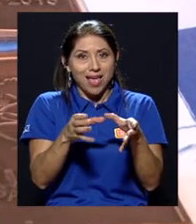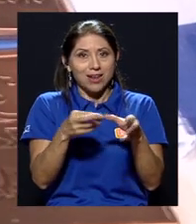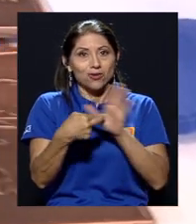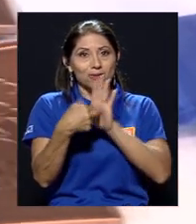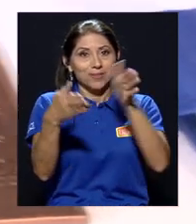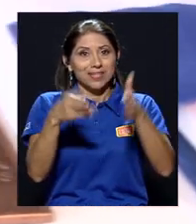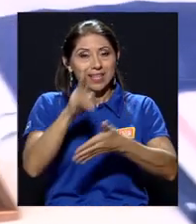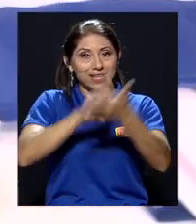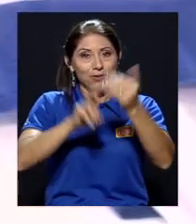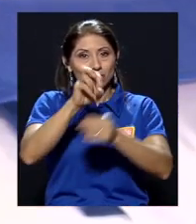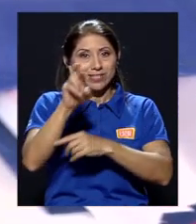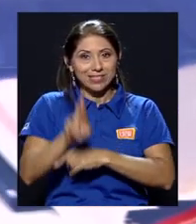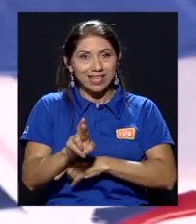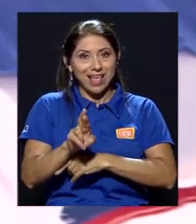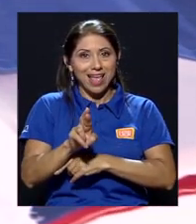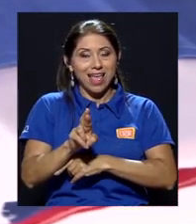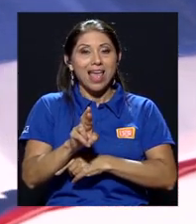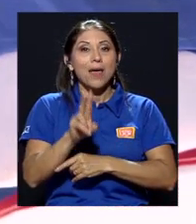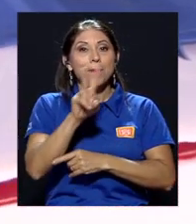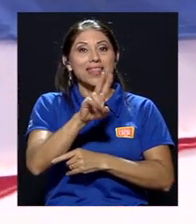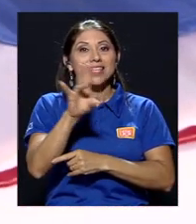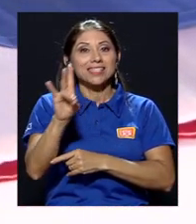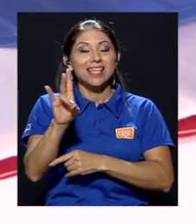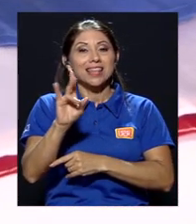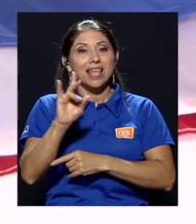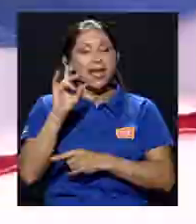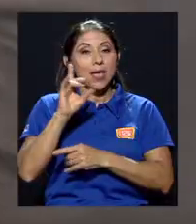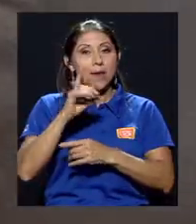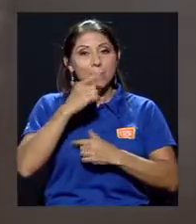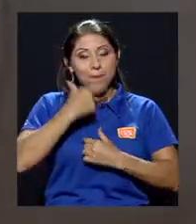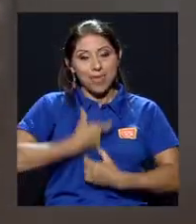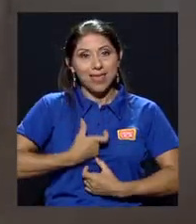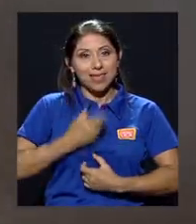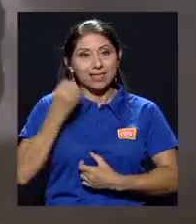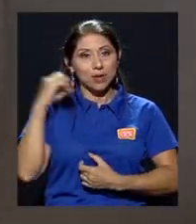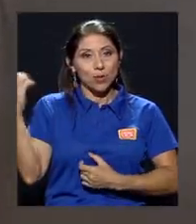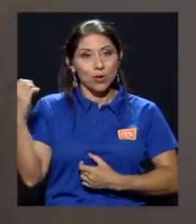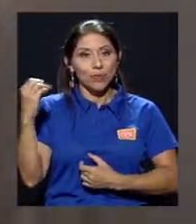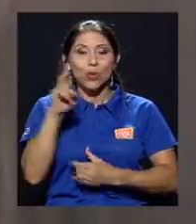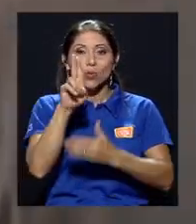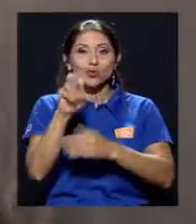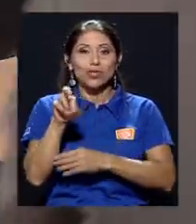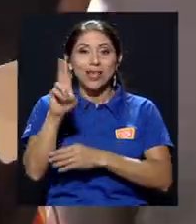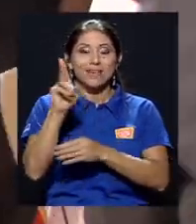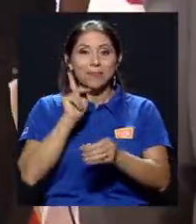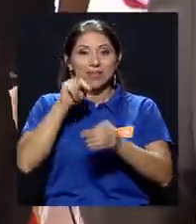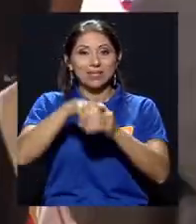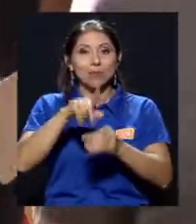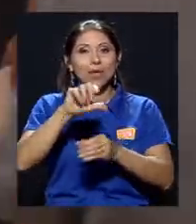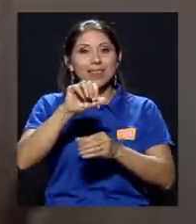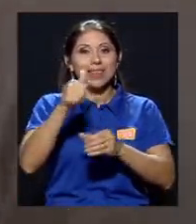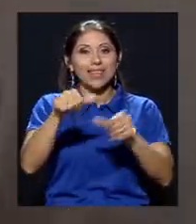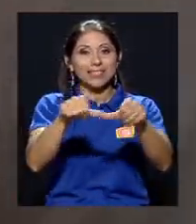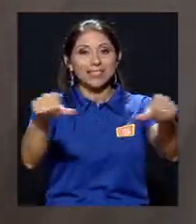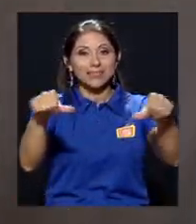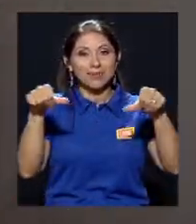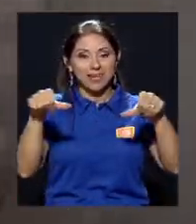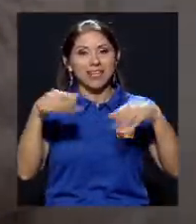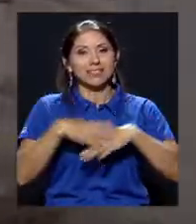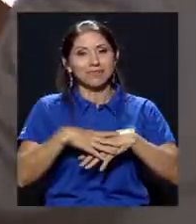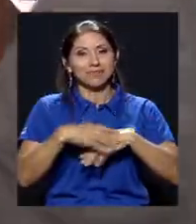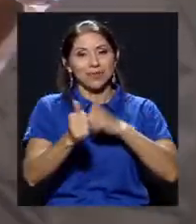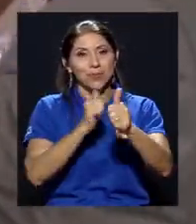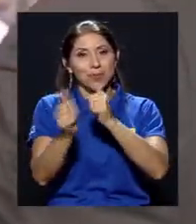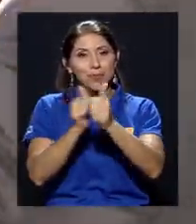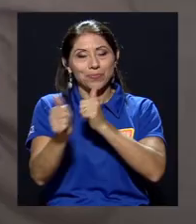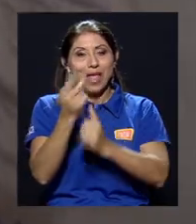total de 27 medallas de oro. En esta ocasión, la UCR participó en las 10 disciplinas convocadas para estas justas, en ambos